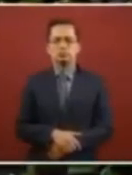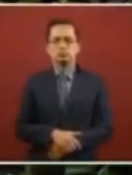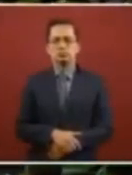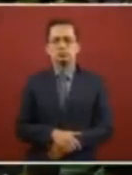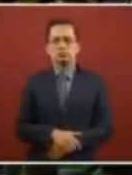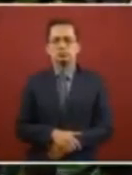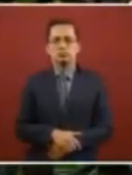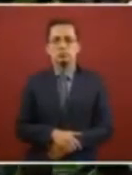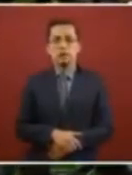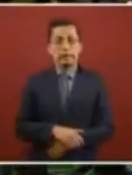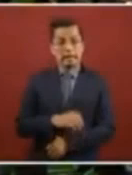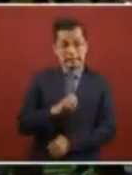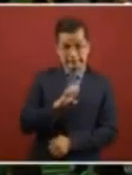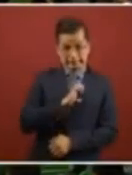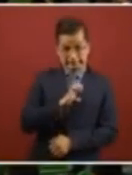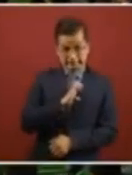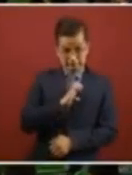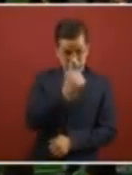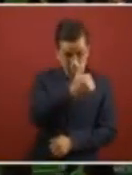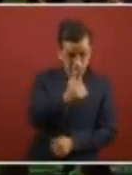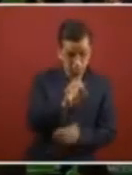A cada entrenador,